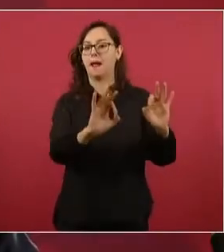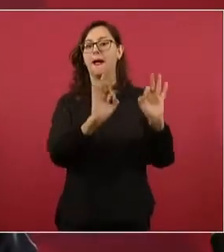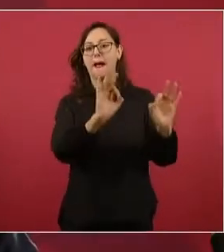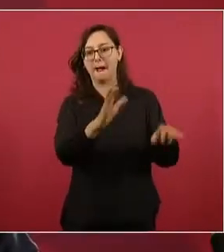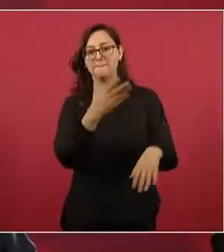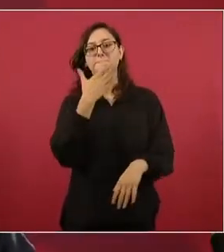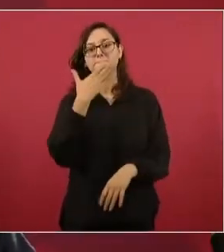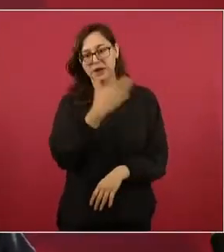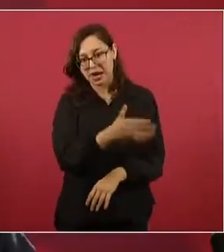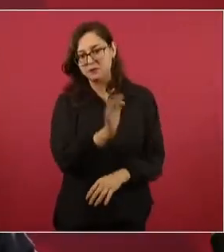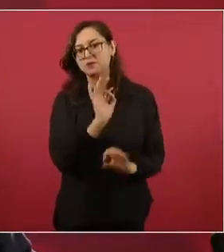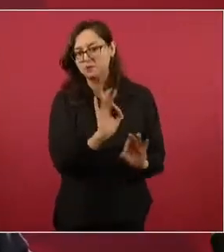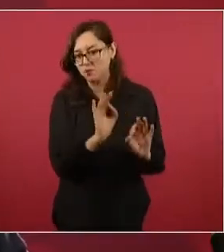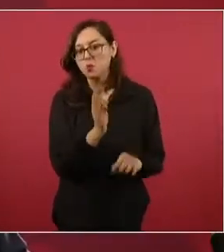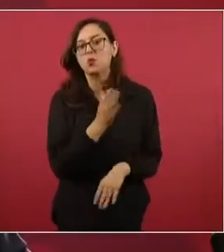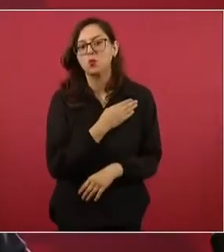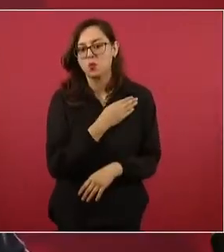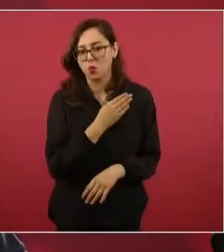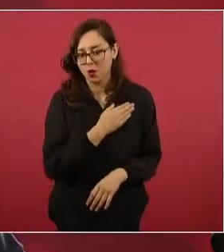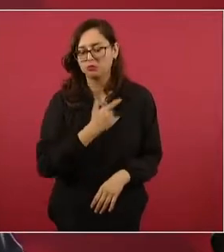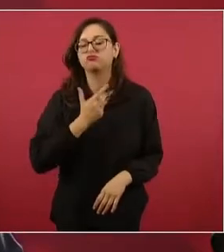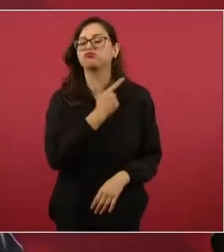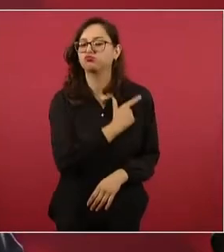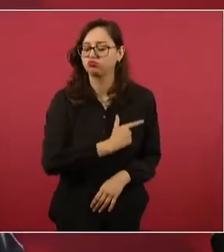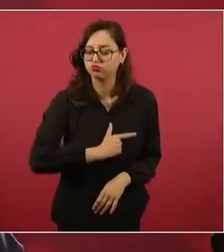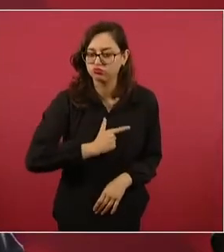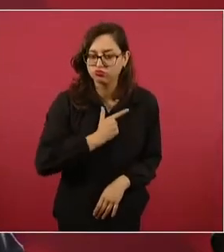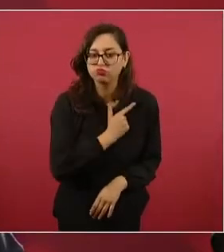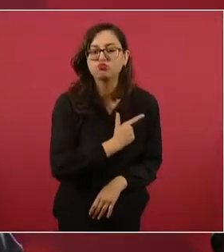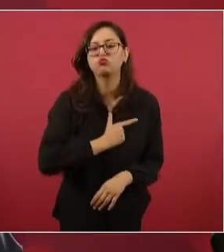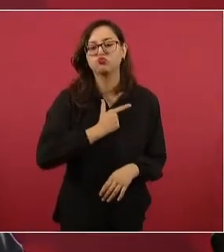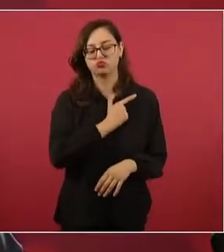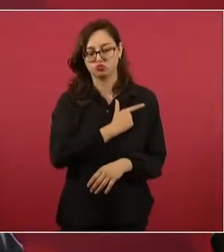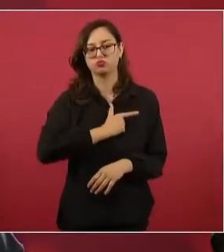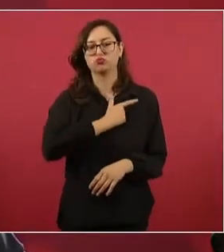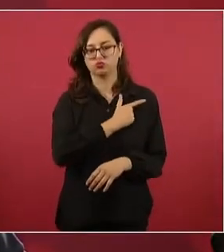tenga otro sentido. Lo celebro.